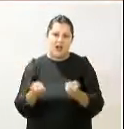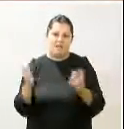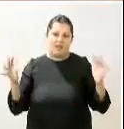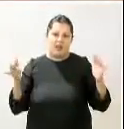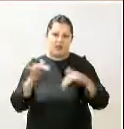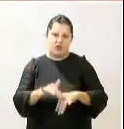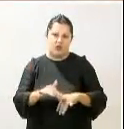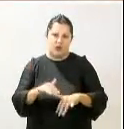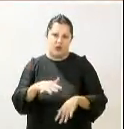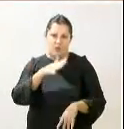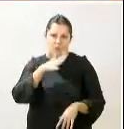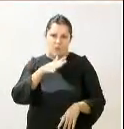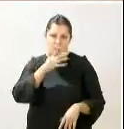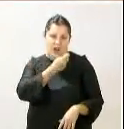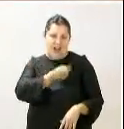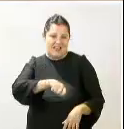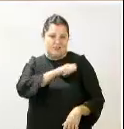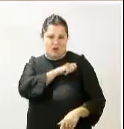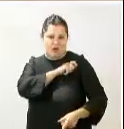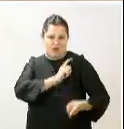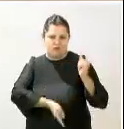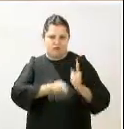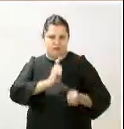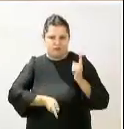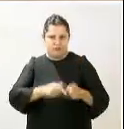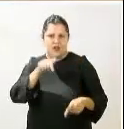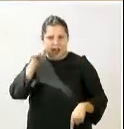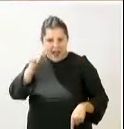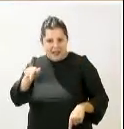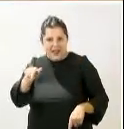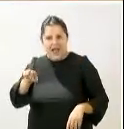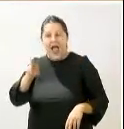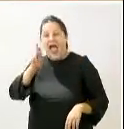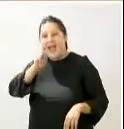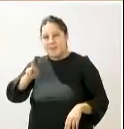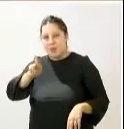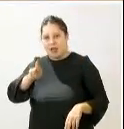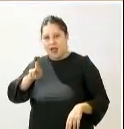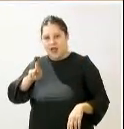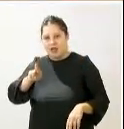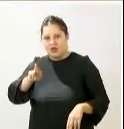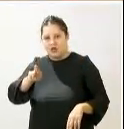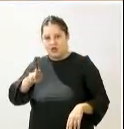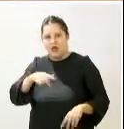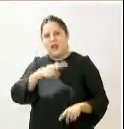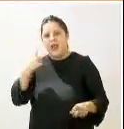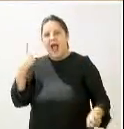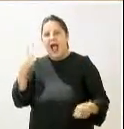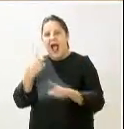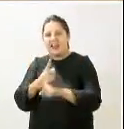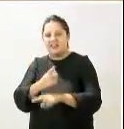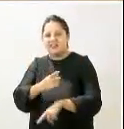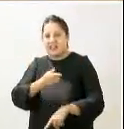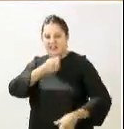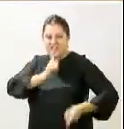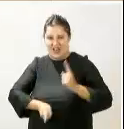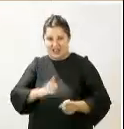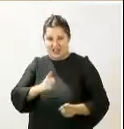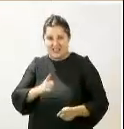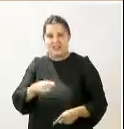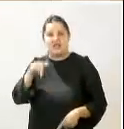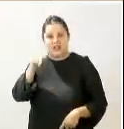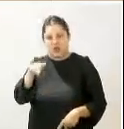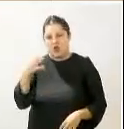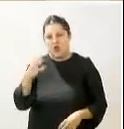del gobierno franquista español eran republicanos y eran antifascistas. Y esto hay que reconocerlo.